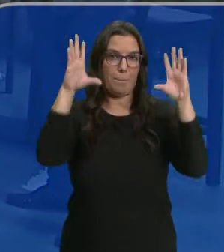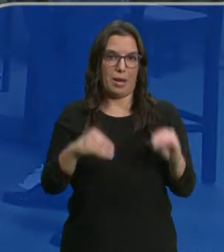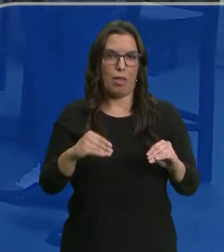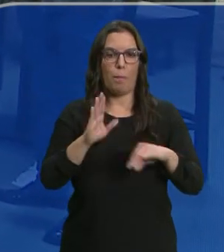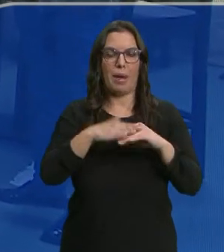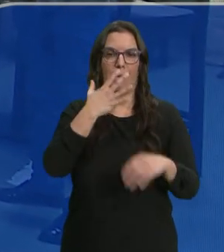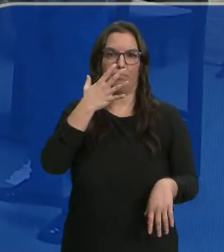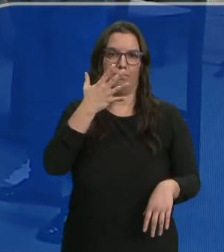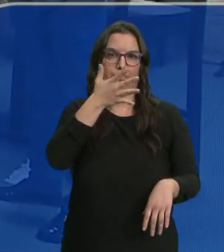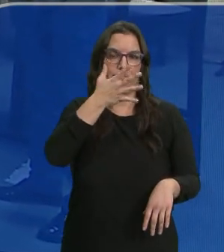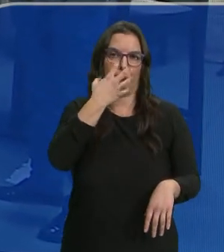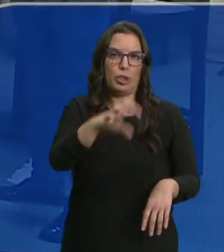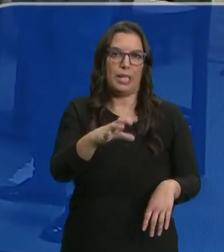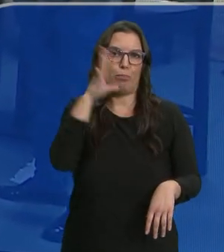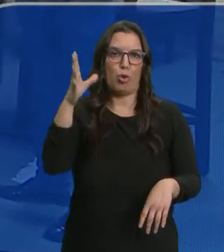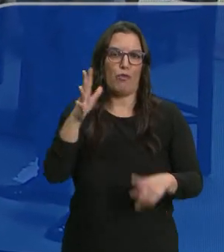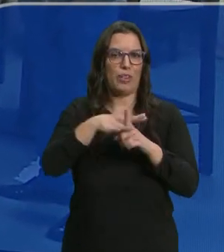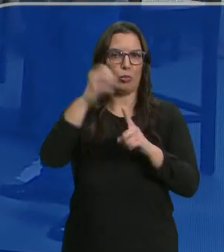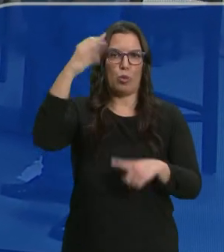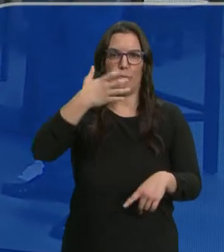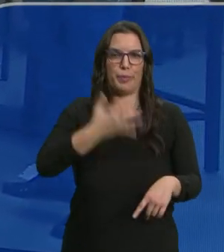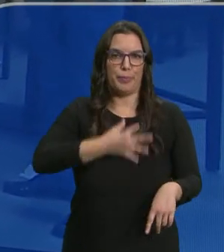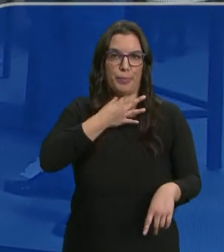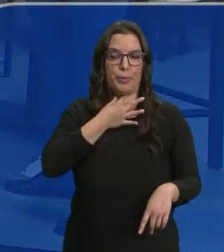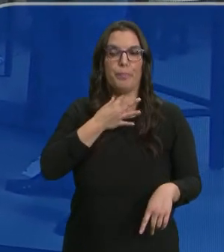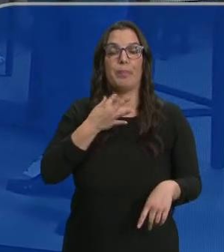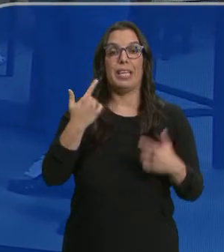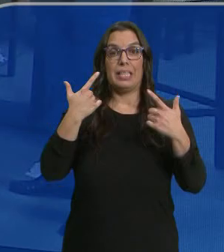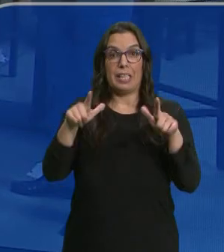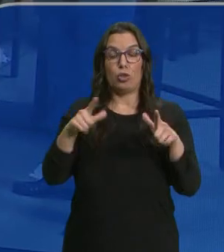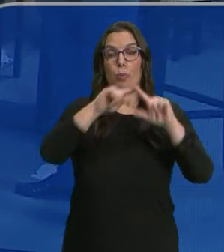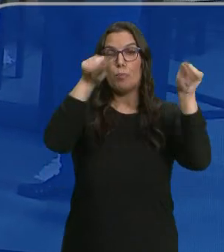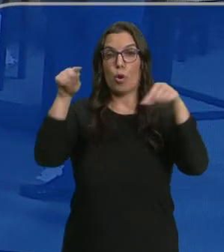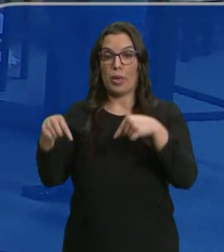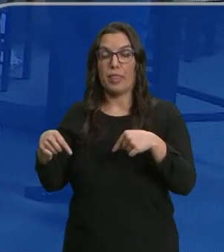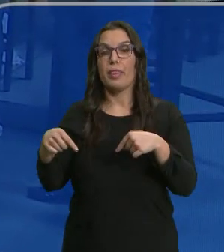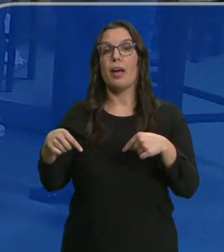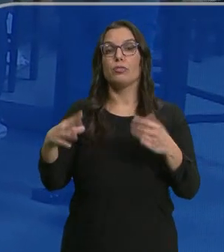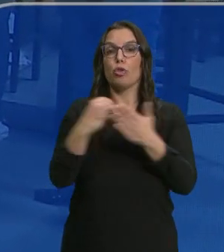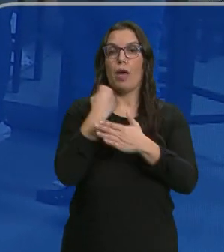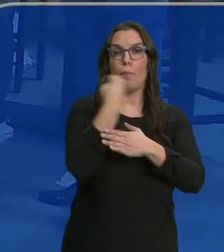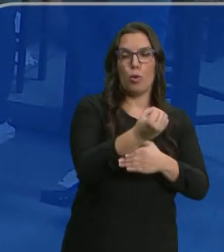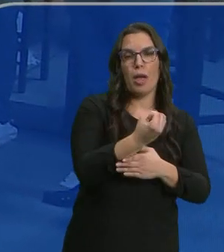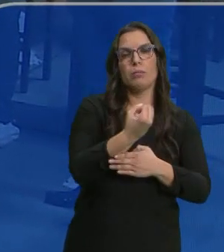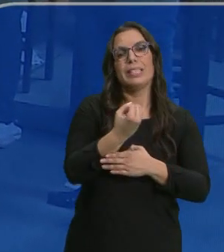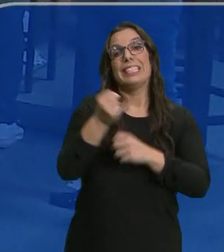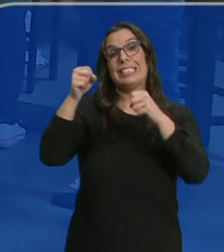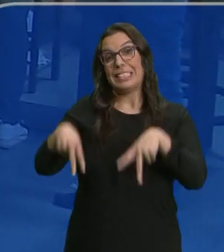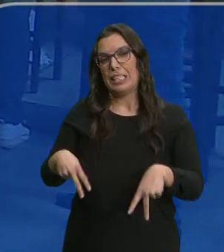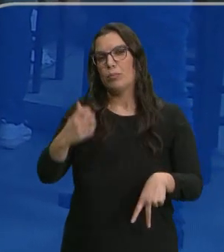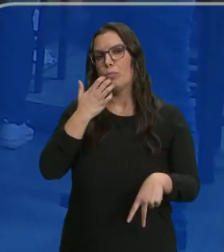cuesta, entre otras, la factura de la luz. El sector secundará este apagón en todas las provincias, salvo en Soria y en